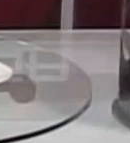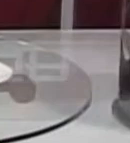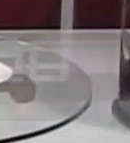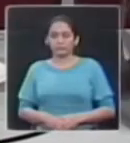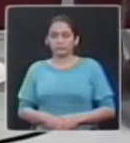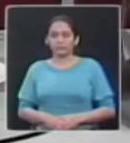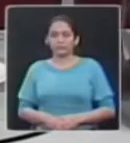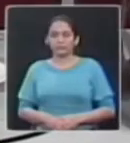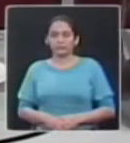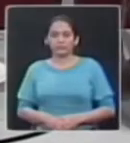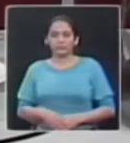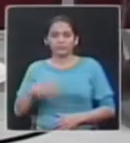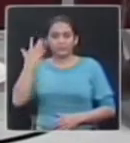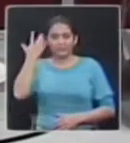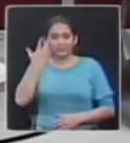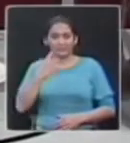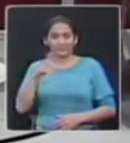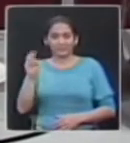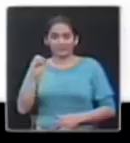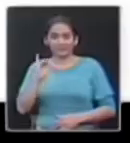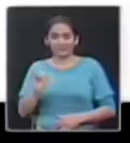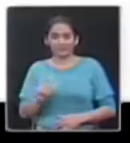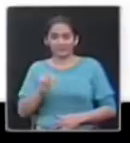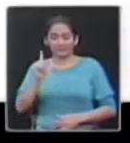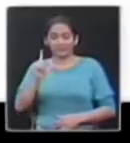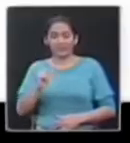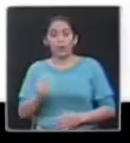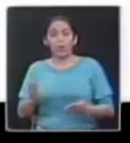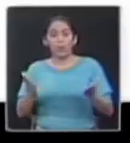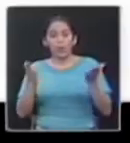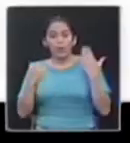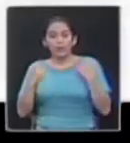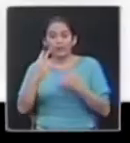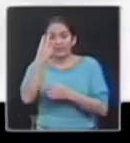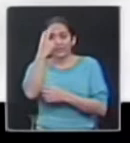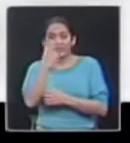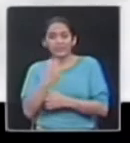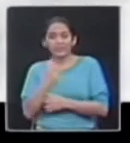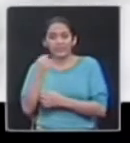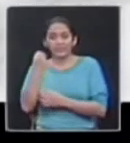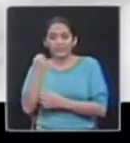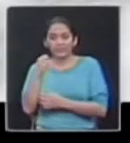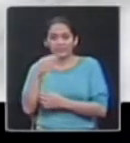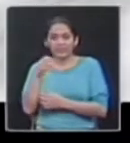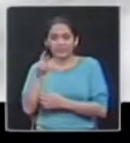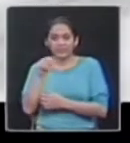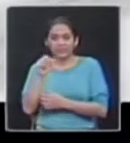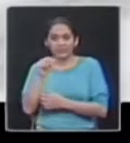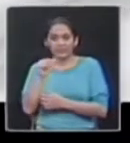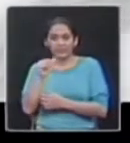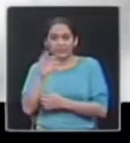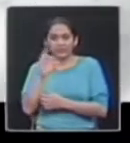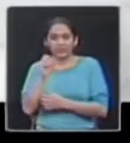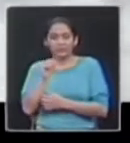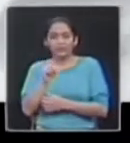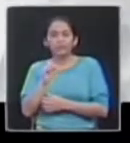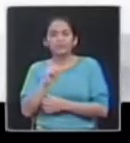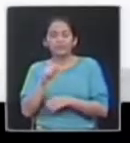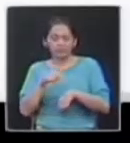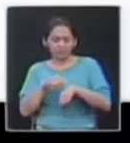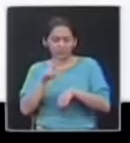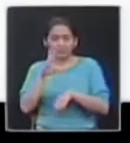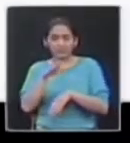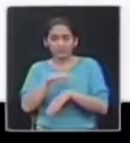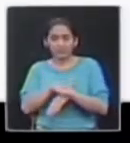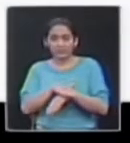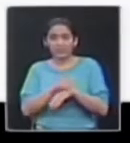20 de julio en el Hotel Sheraton de Guayaquil. Desde las 2 de la tarde hasta las 6:30 se realizará el primer congreso